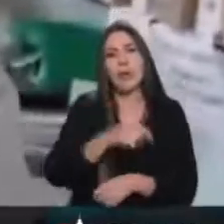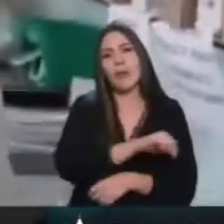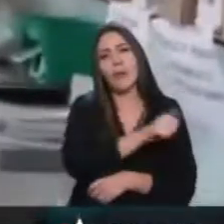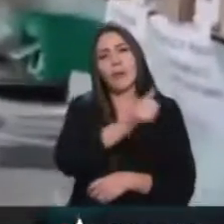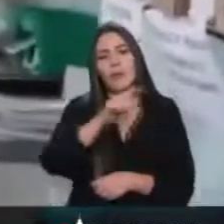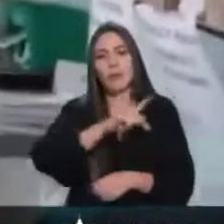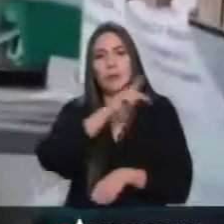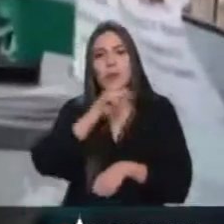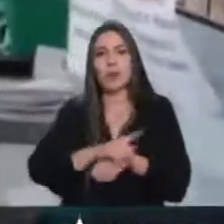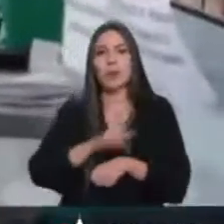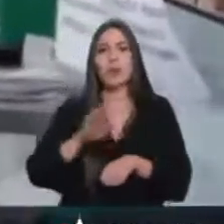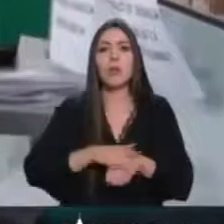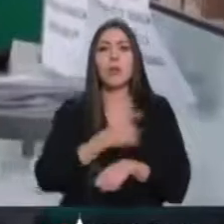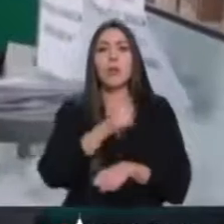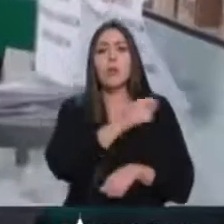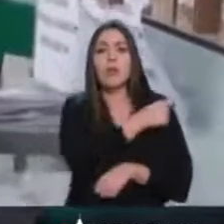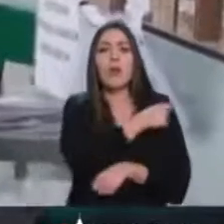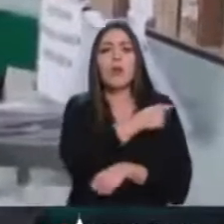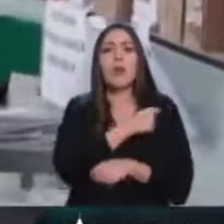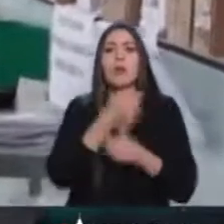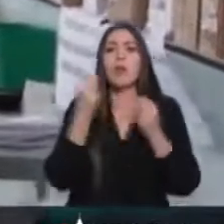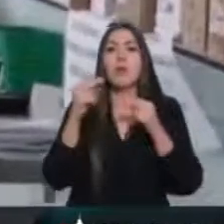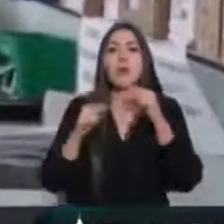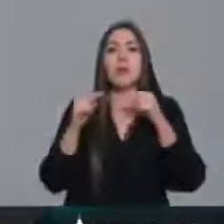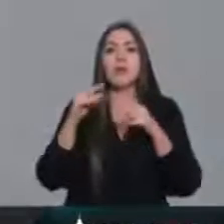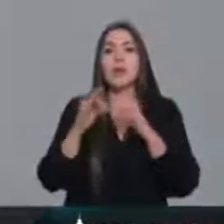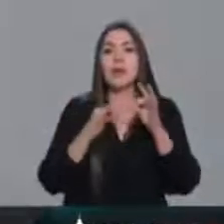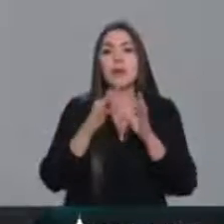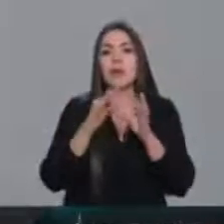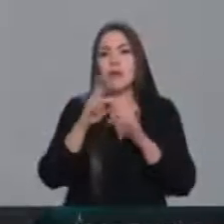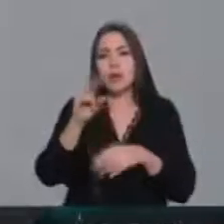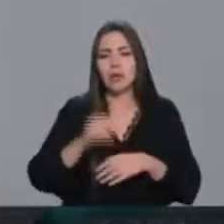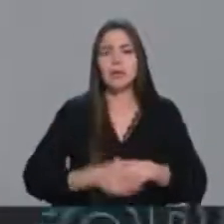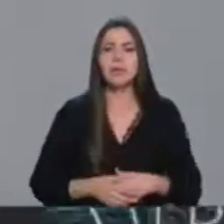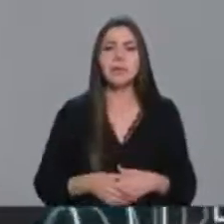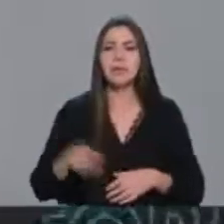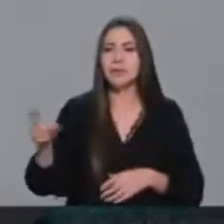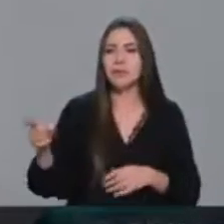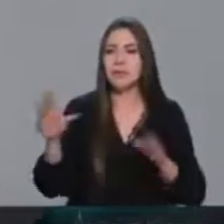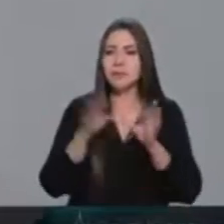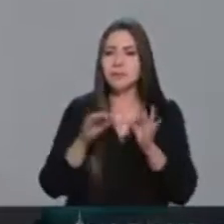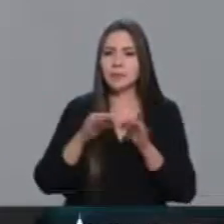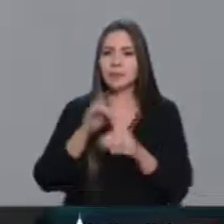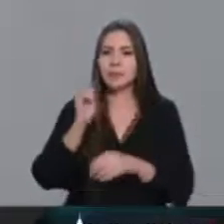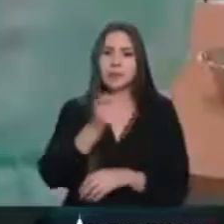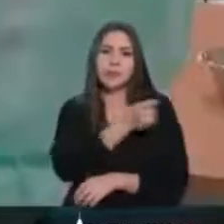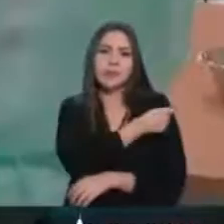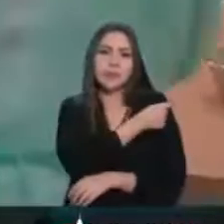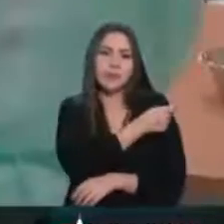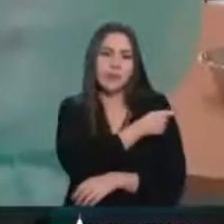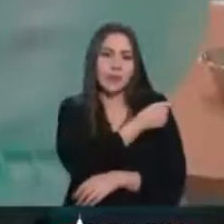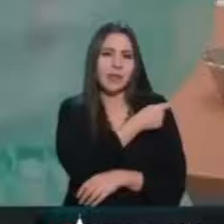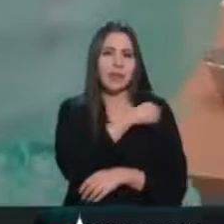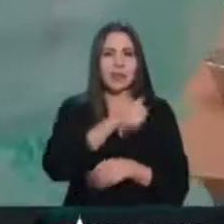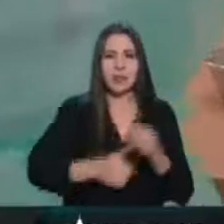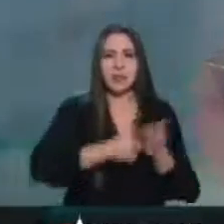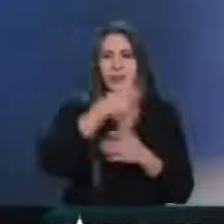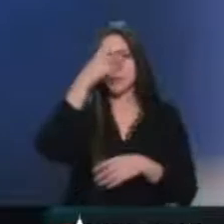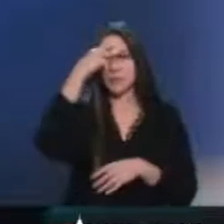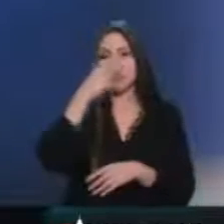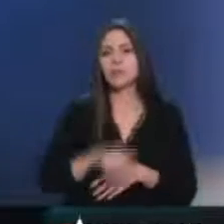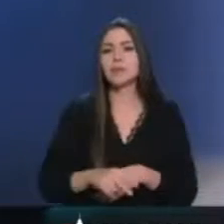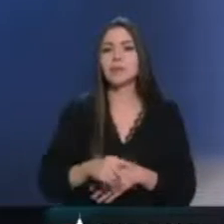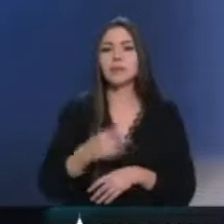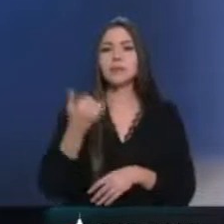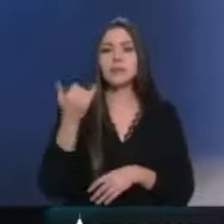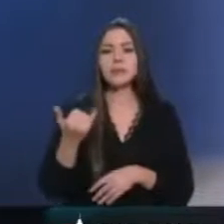la vacunación no llegó a tales niveles. Eduardo, aún así, con esta póliza que estás mencionando y que sin duda existe, que es la vacunación en la capital del país,